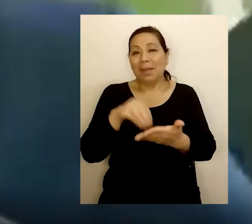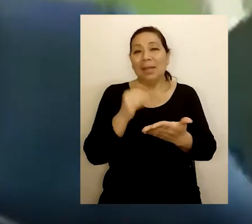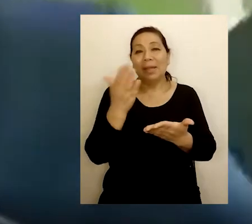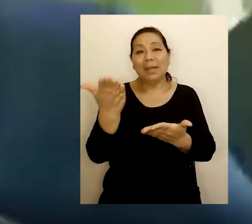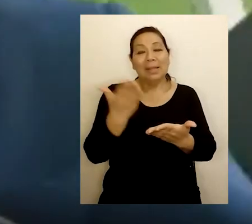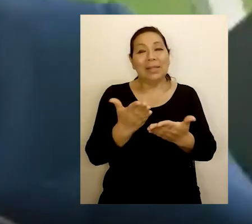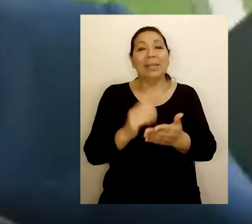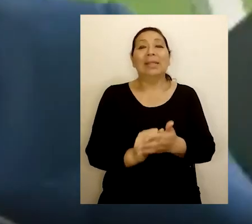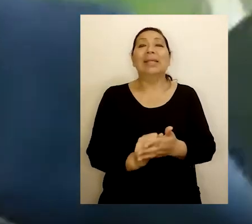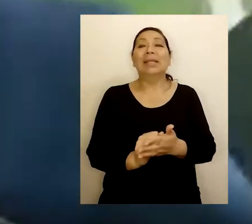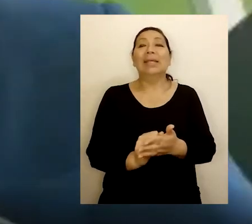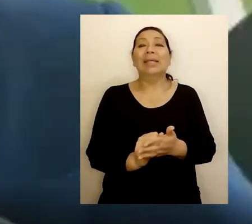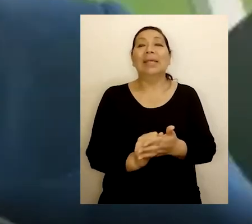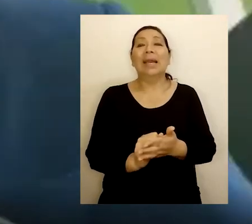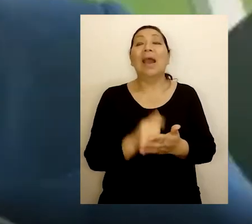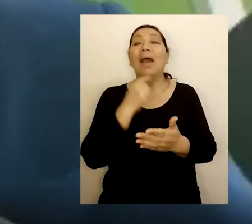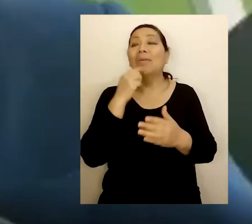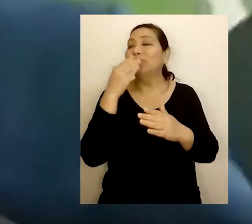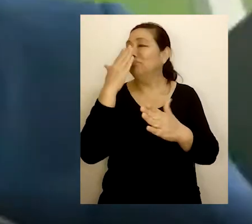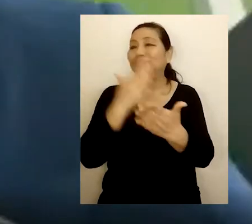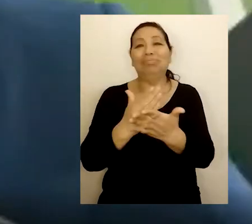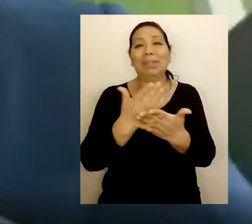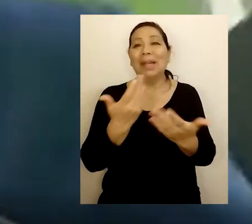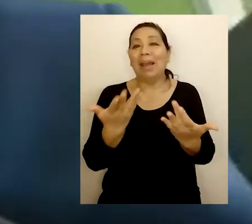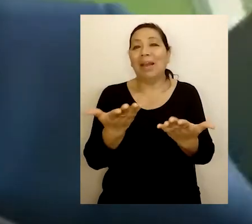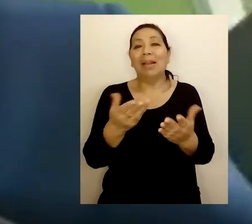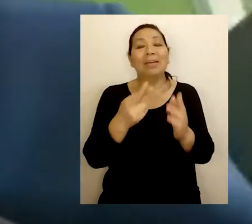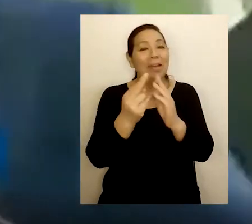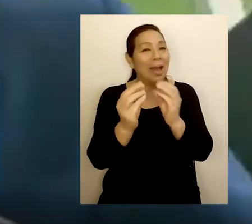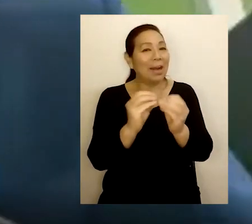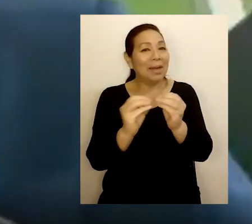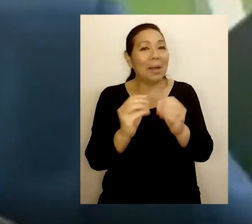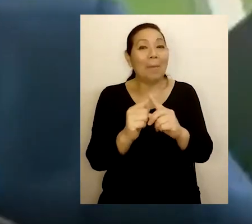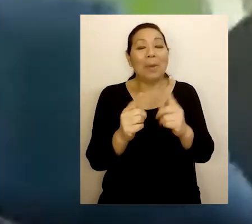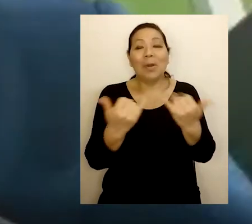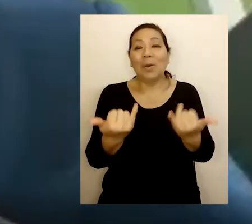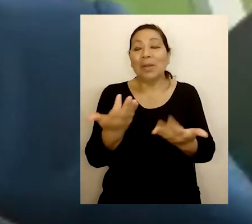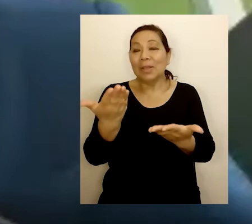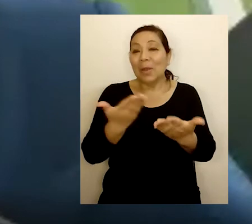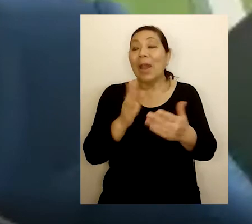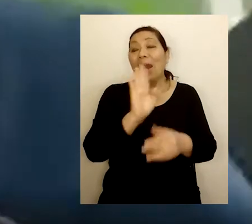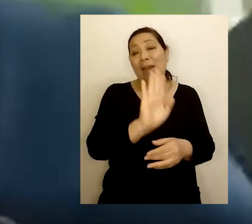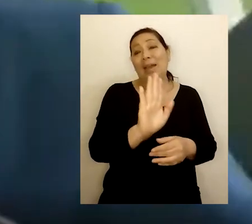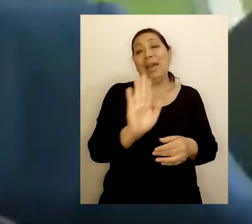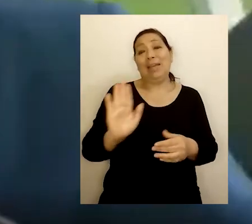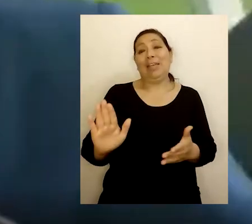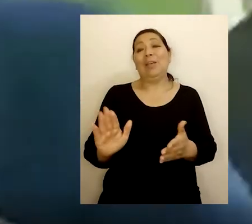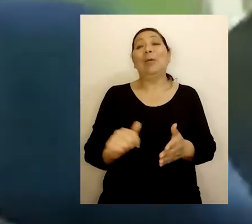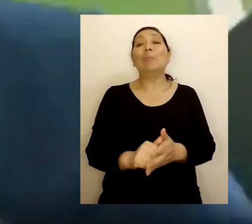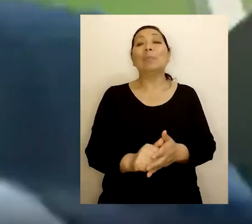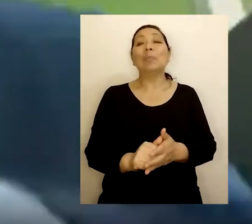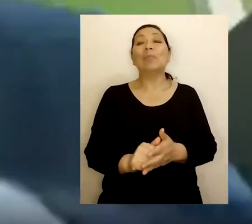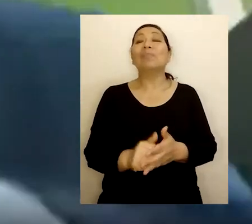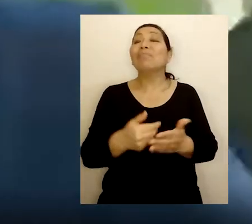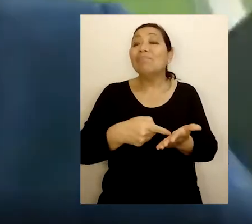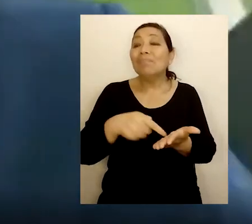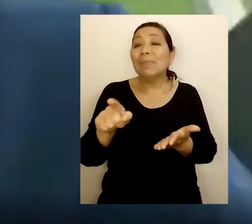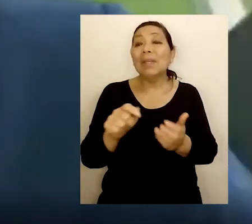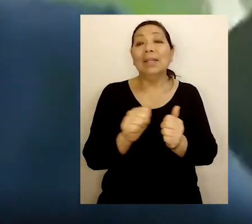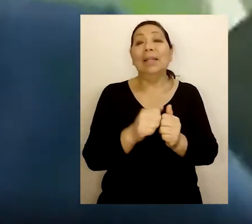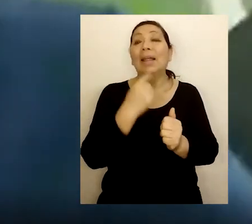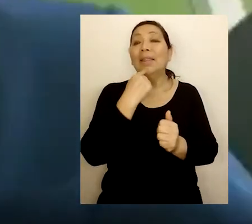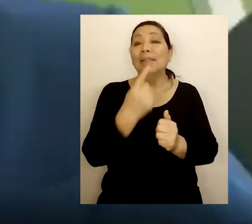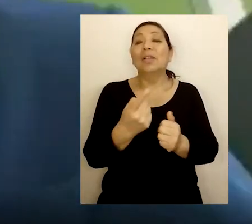este caso a la sala que se aplique a rajatabla dicha regla. Y es en atención a ello que se desestima y